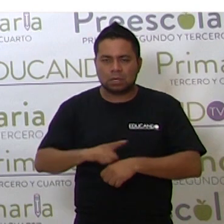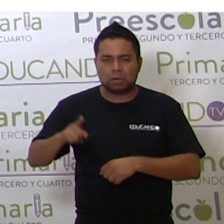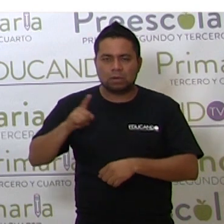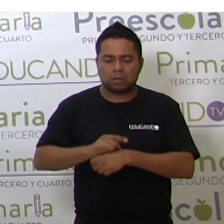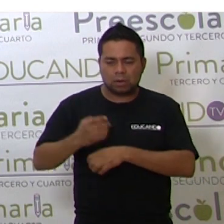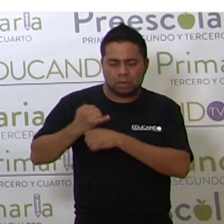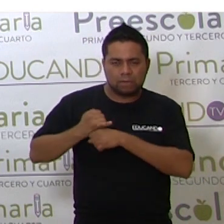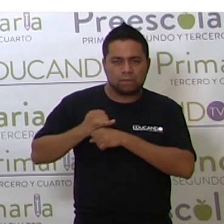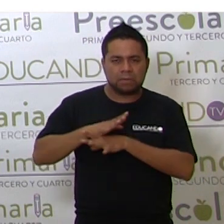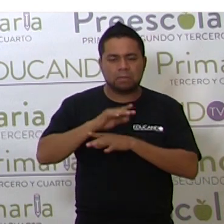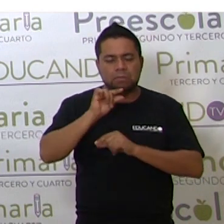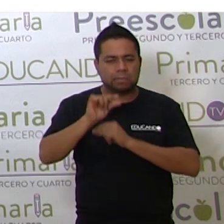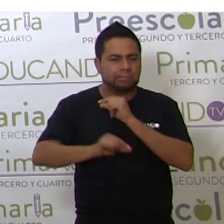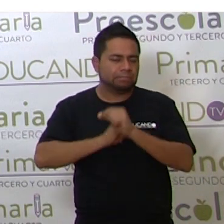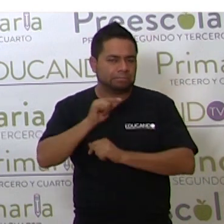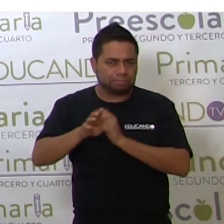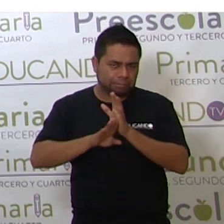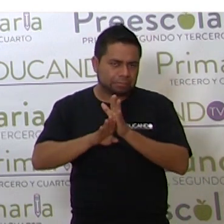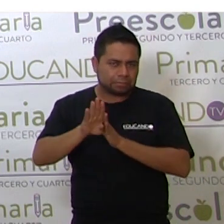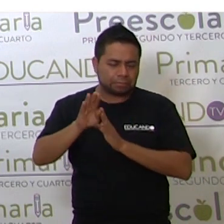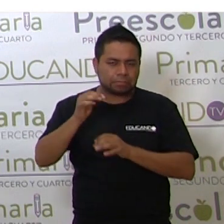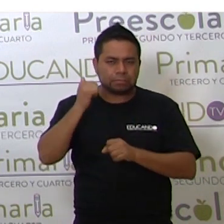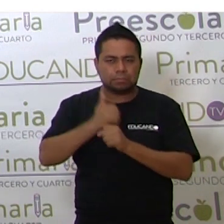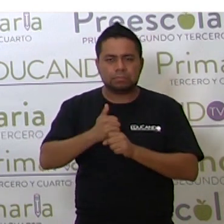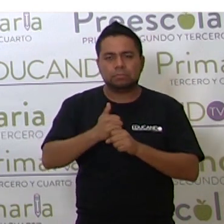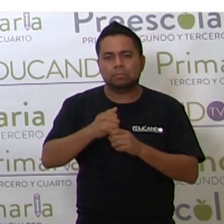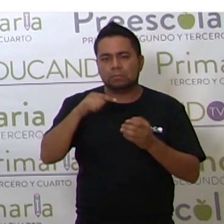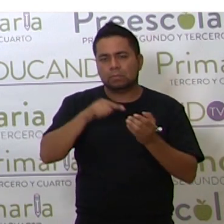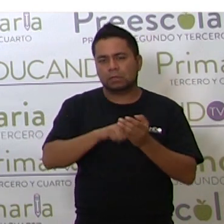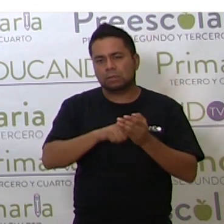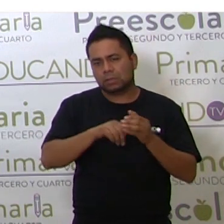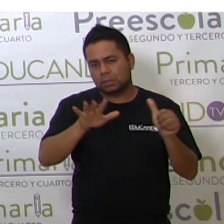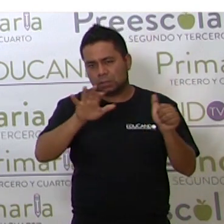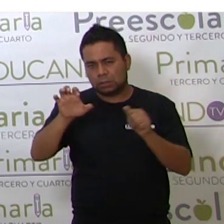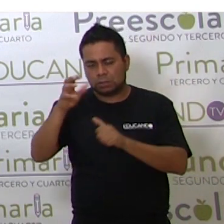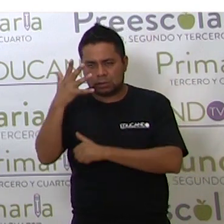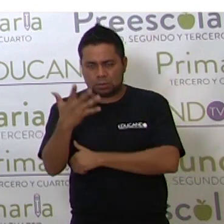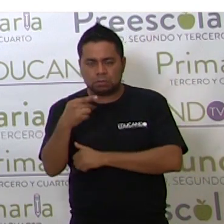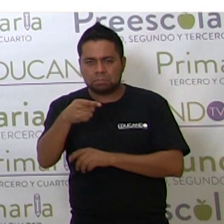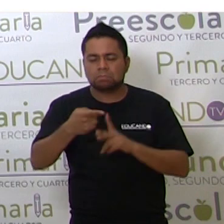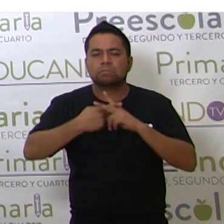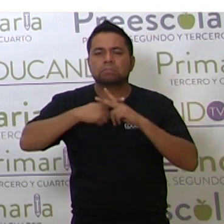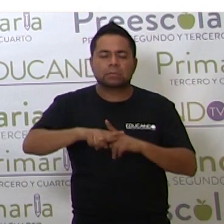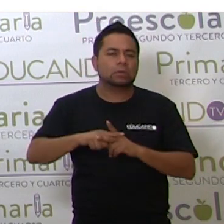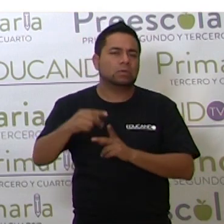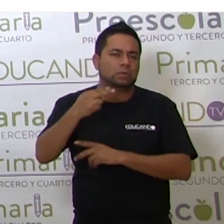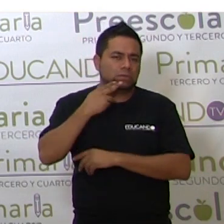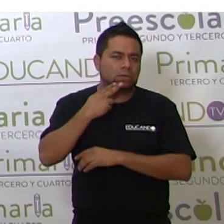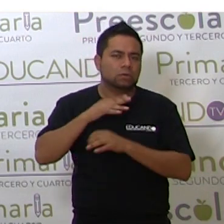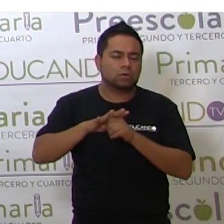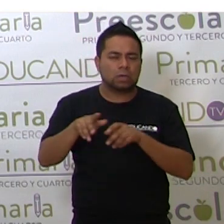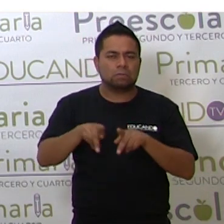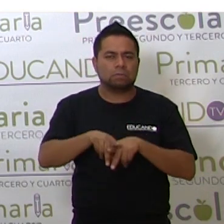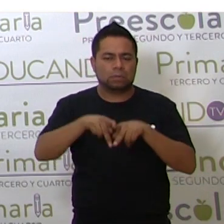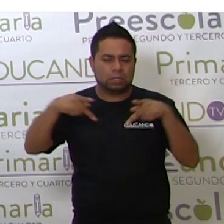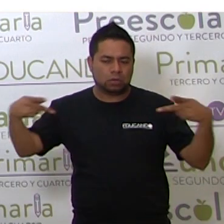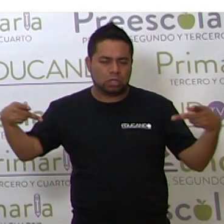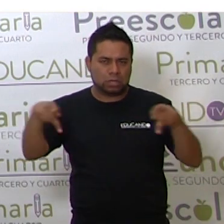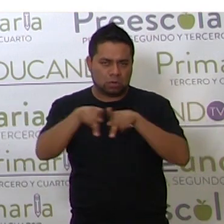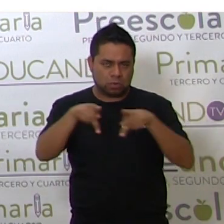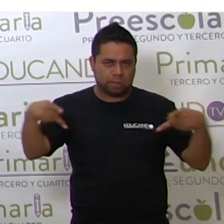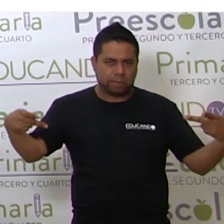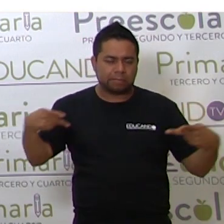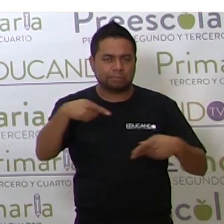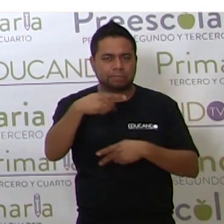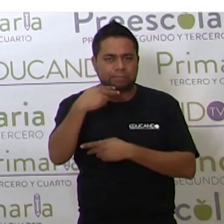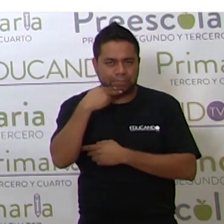desarrollando esto en el año 1605 en donde empiezan a utilizar el periódico si el